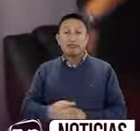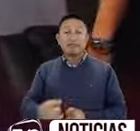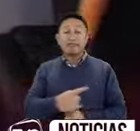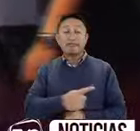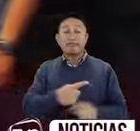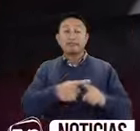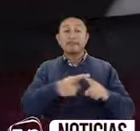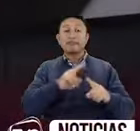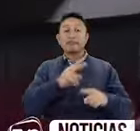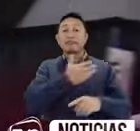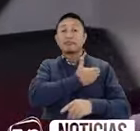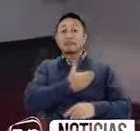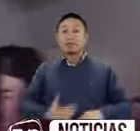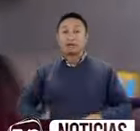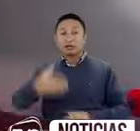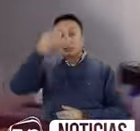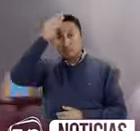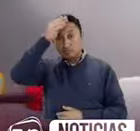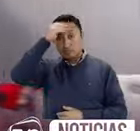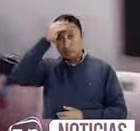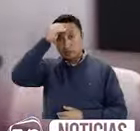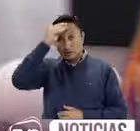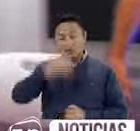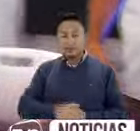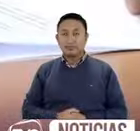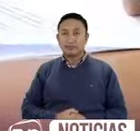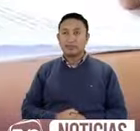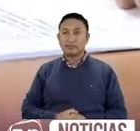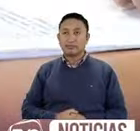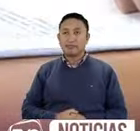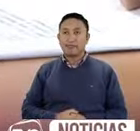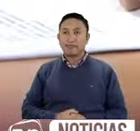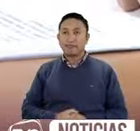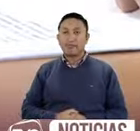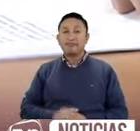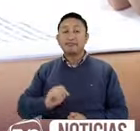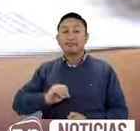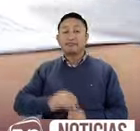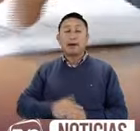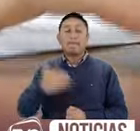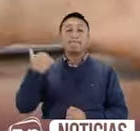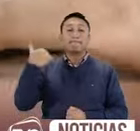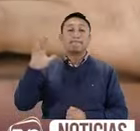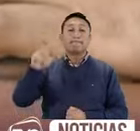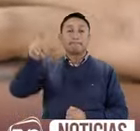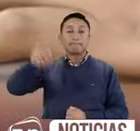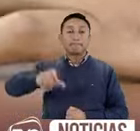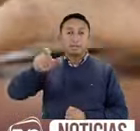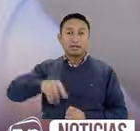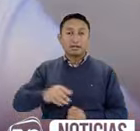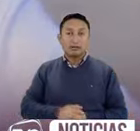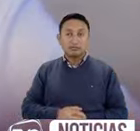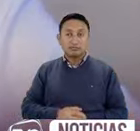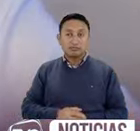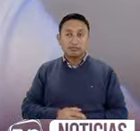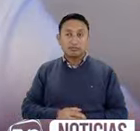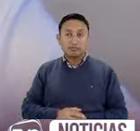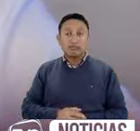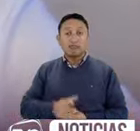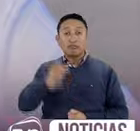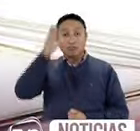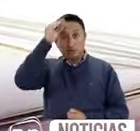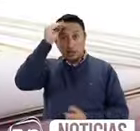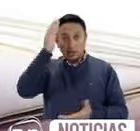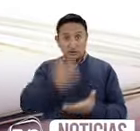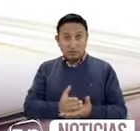exvicepresidente de la República Jorge clast si bien en la mayoría de casos la medida se revoca en la de glass no